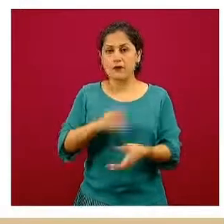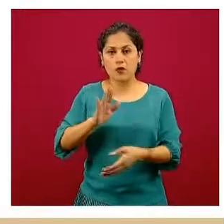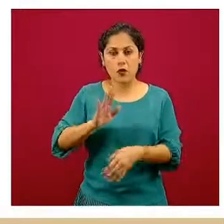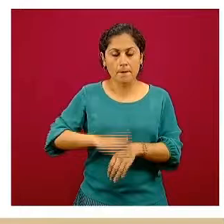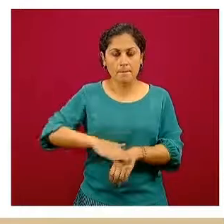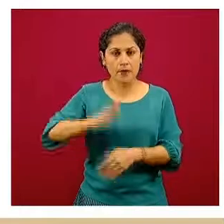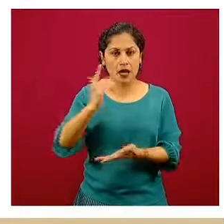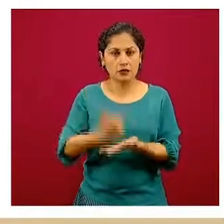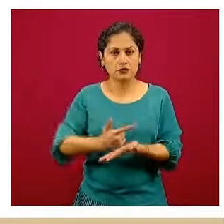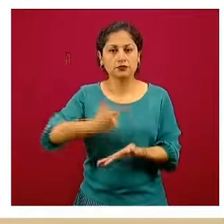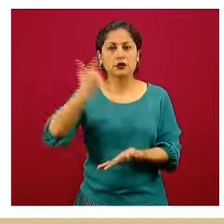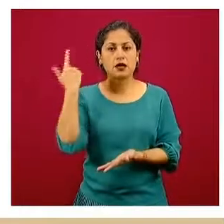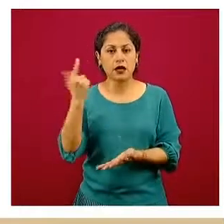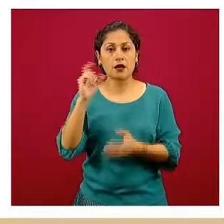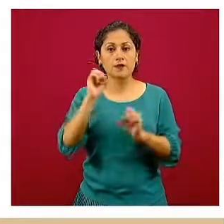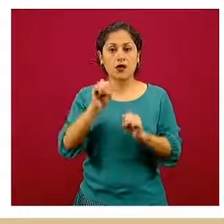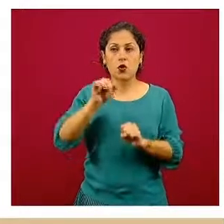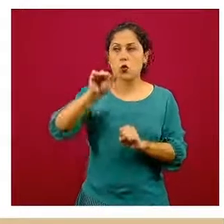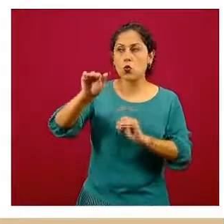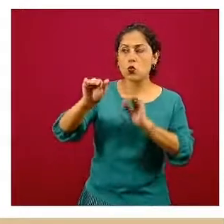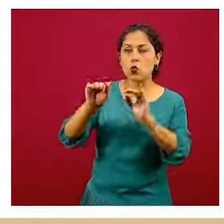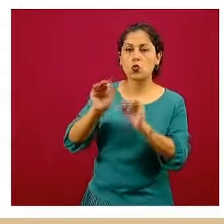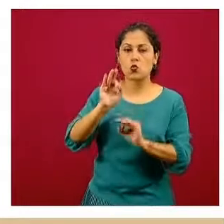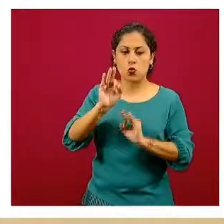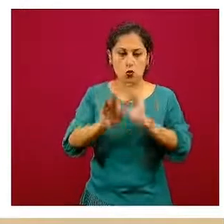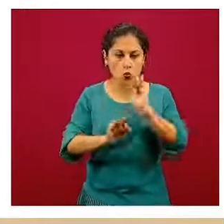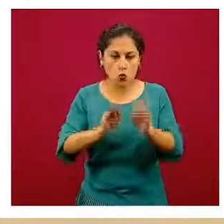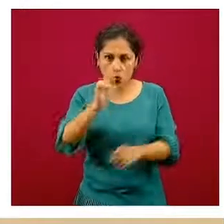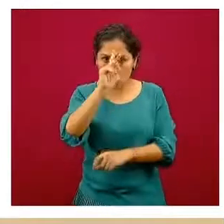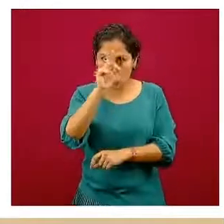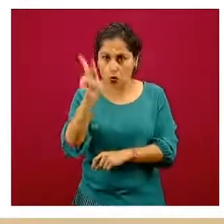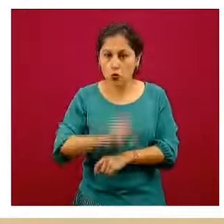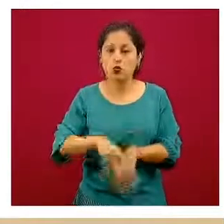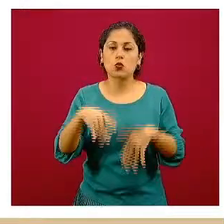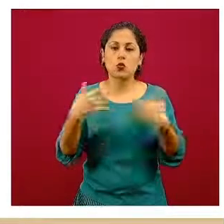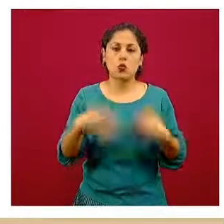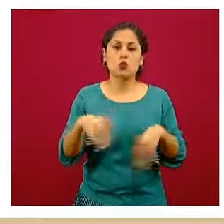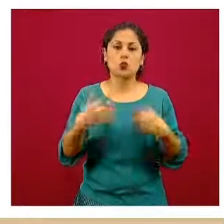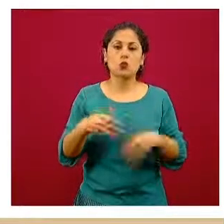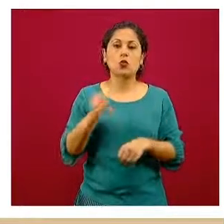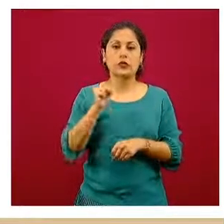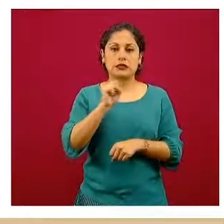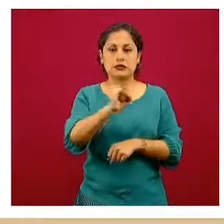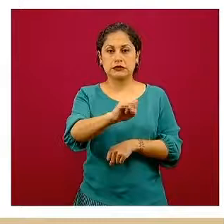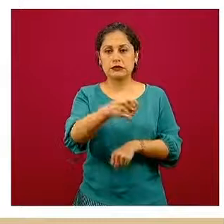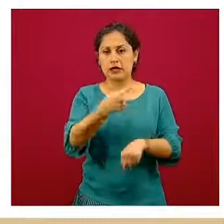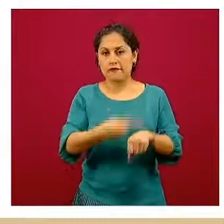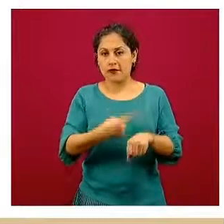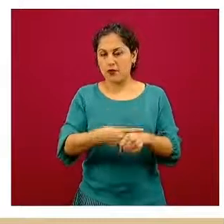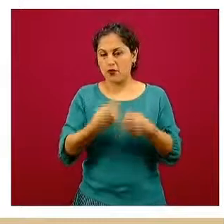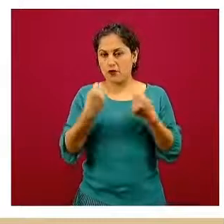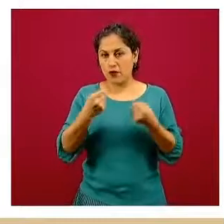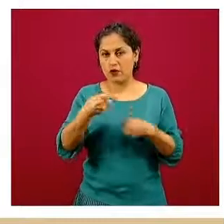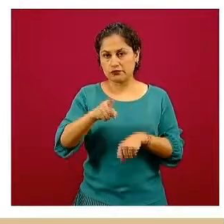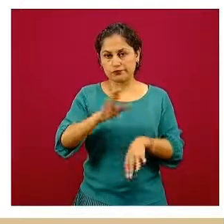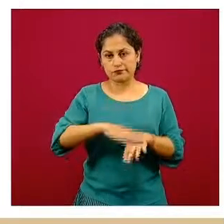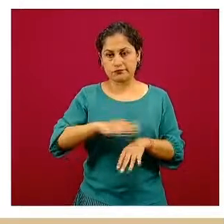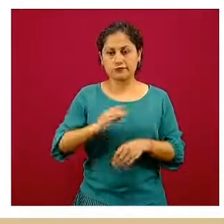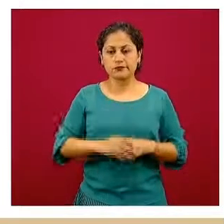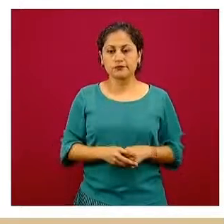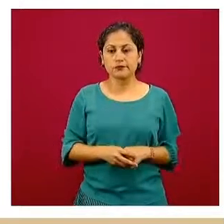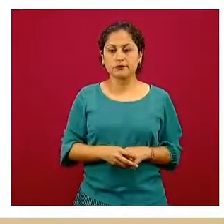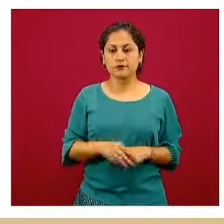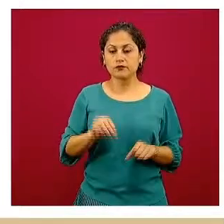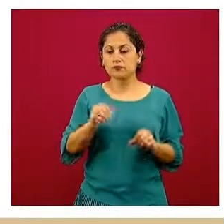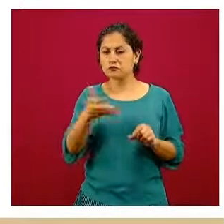estado más grave, vemos cómo este porcentaje de positividad se puede incrementar. La media que se ha tenido hasta el momento, no la